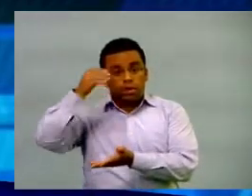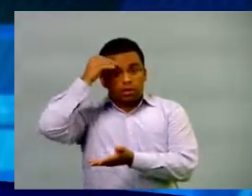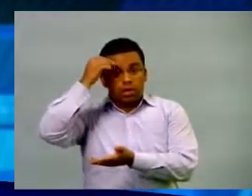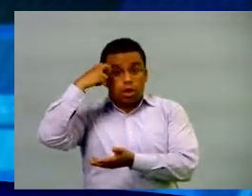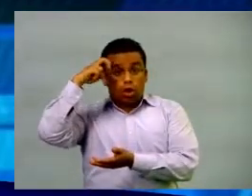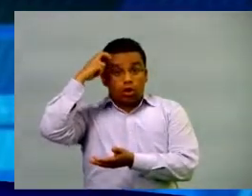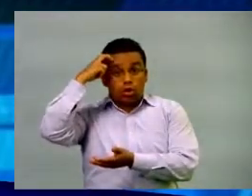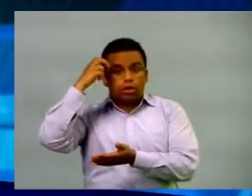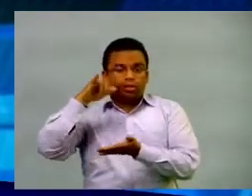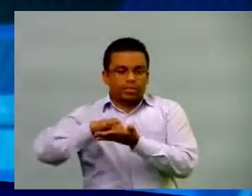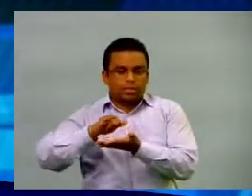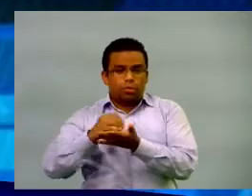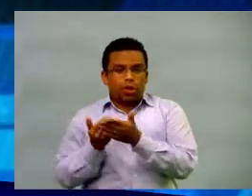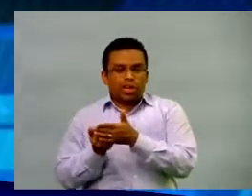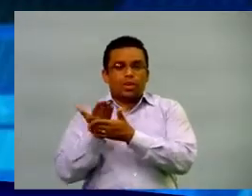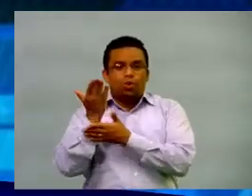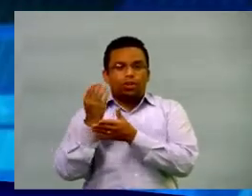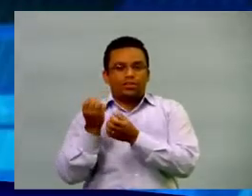a innovación.